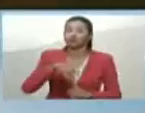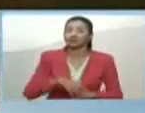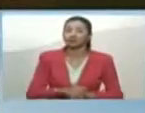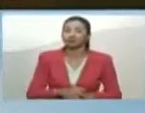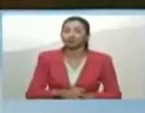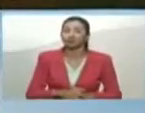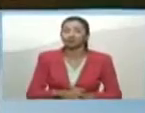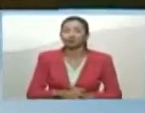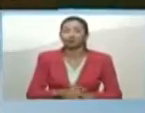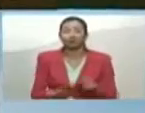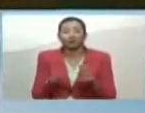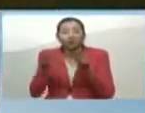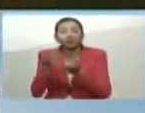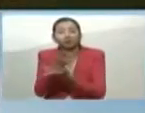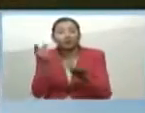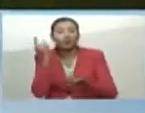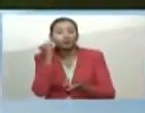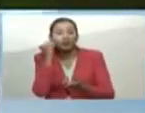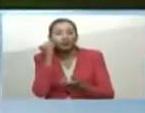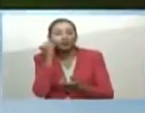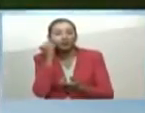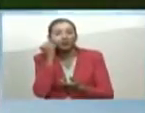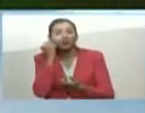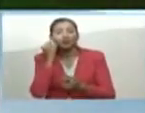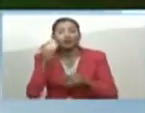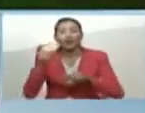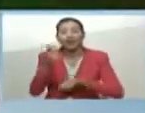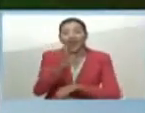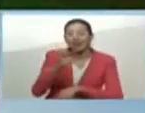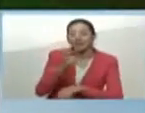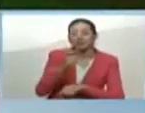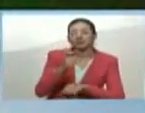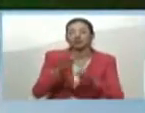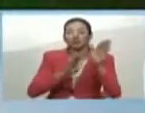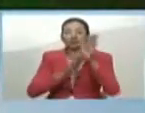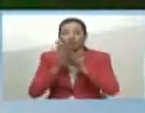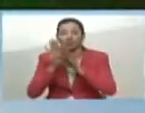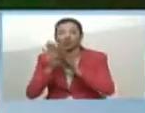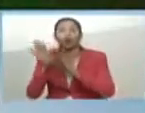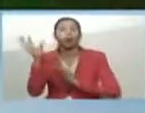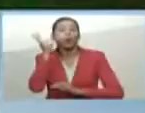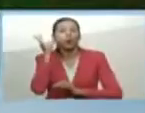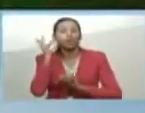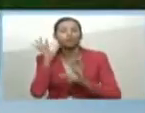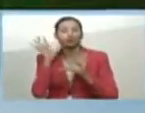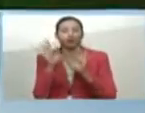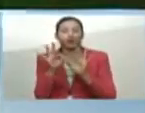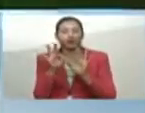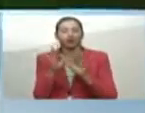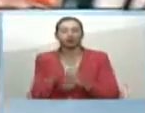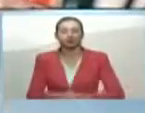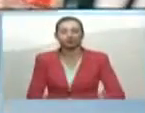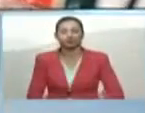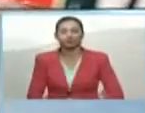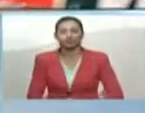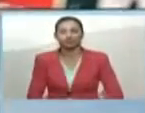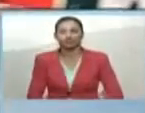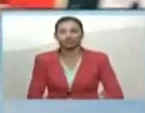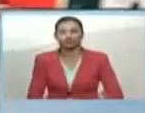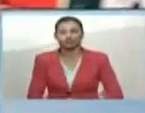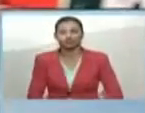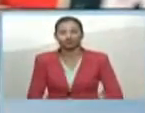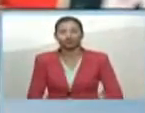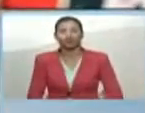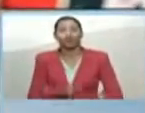ustedes. Ustedes lo dirigen, lo gerencian, lo regentan y lo desarrollan. Una mujer que sea un